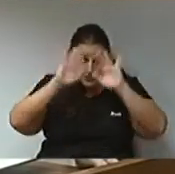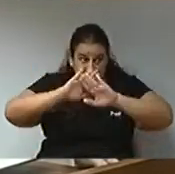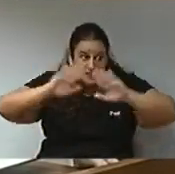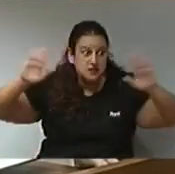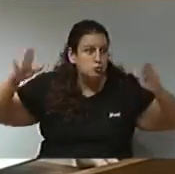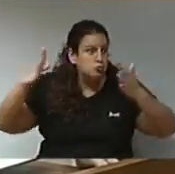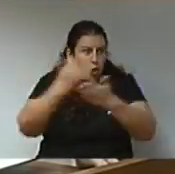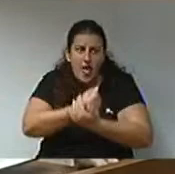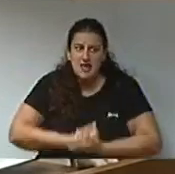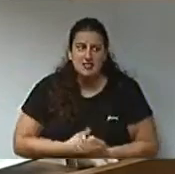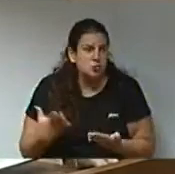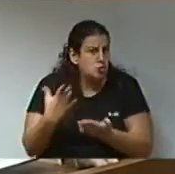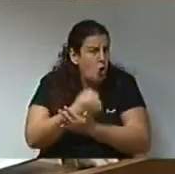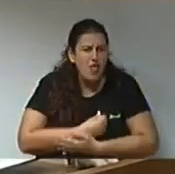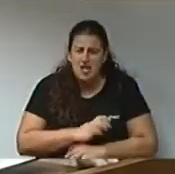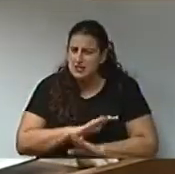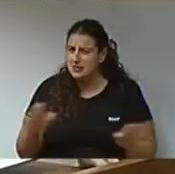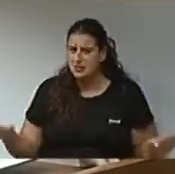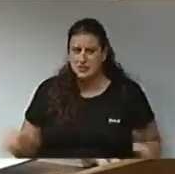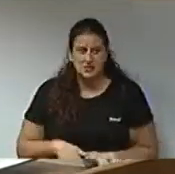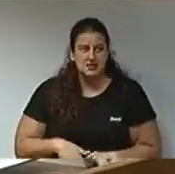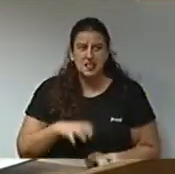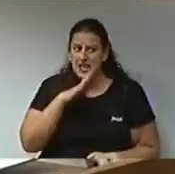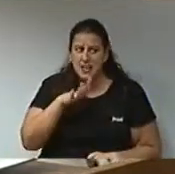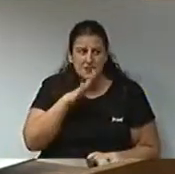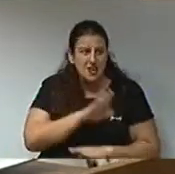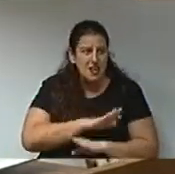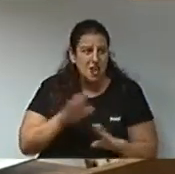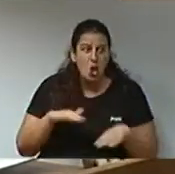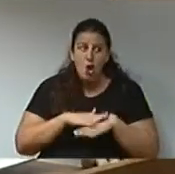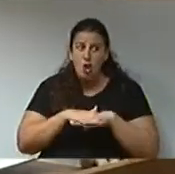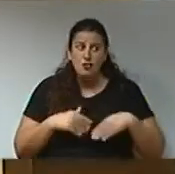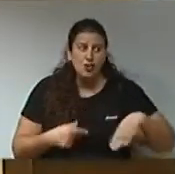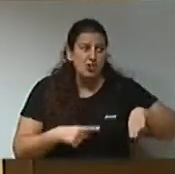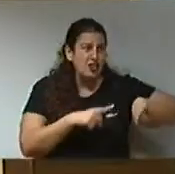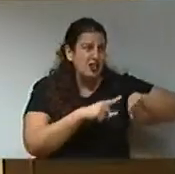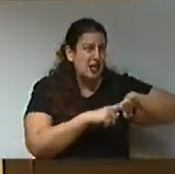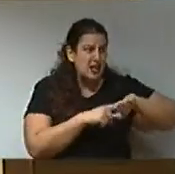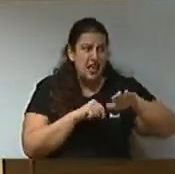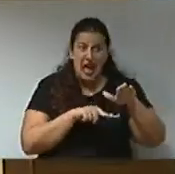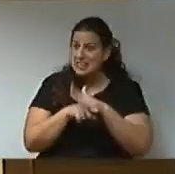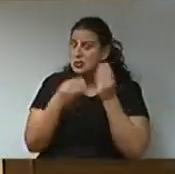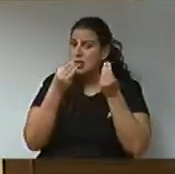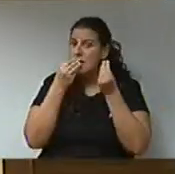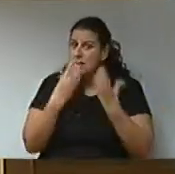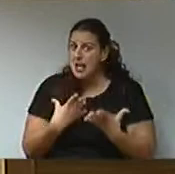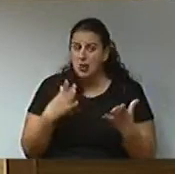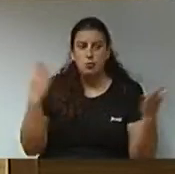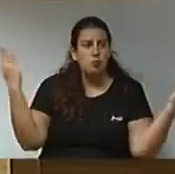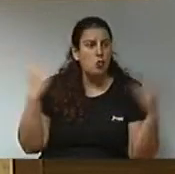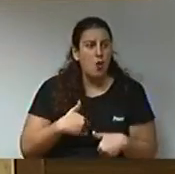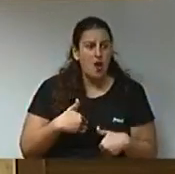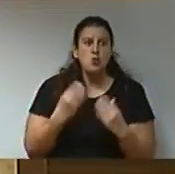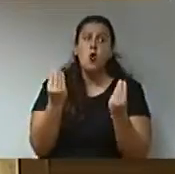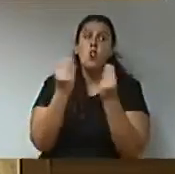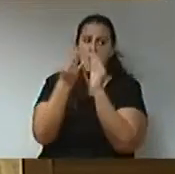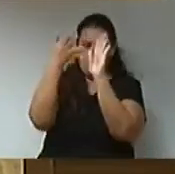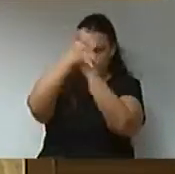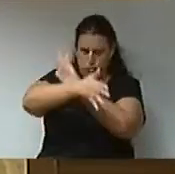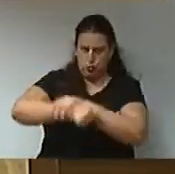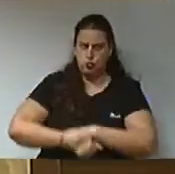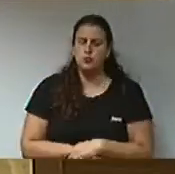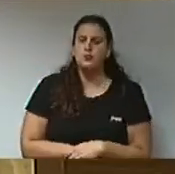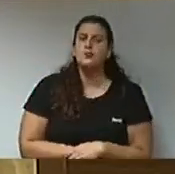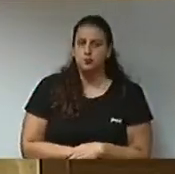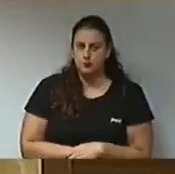hay. No lo hay. Y no hay gobierno de izquierdas que gestione bien. Y le voy a dar unos datos.